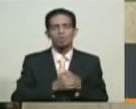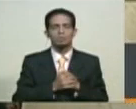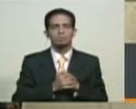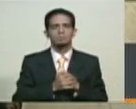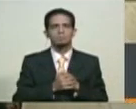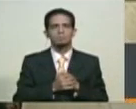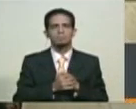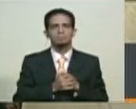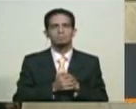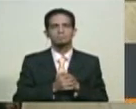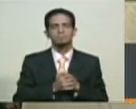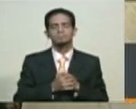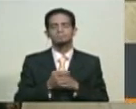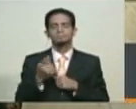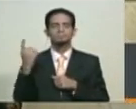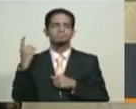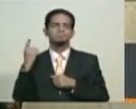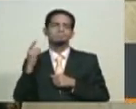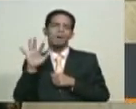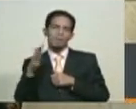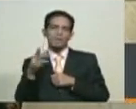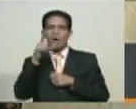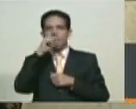Venezuela de 1920 al 70...